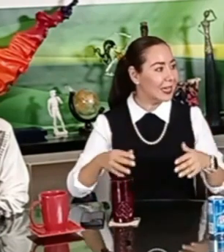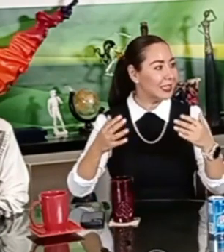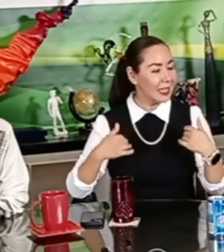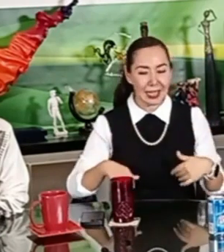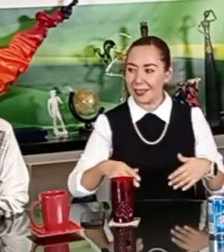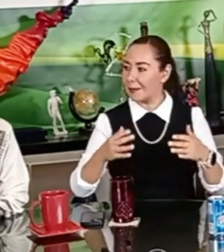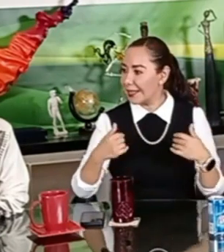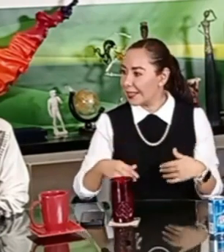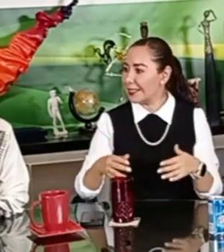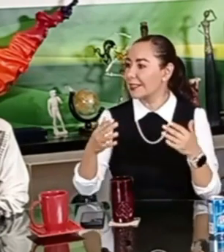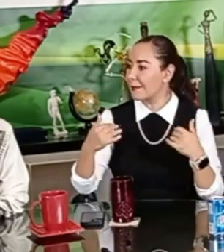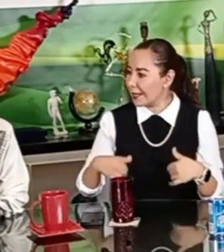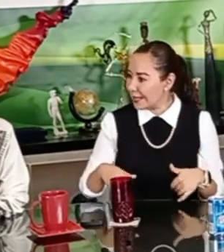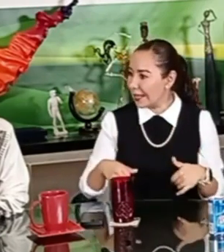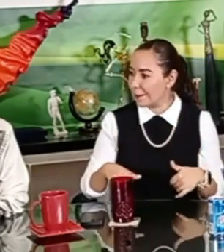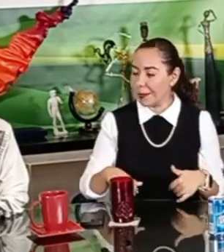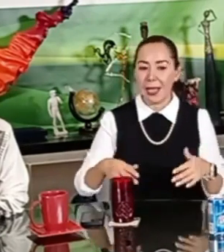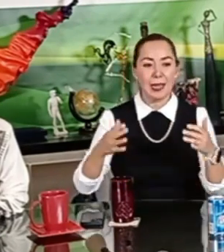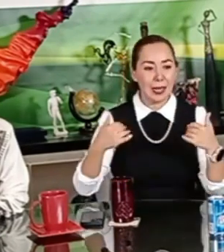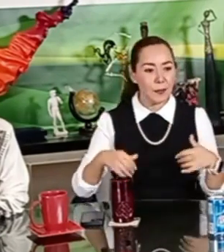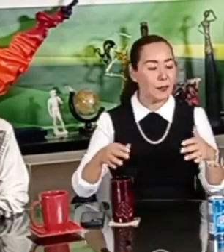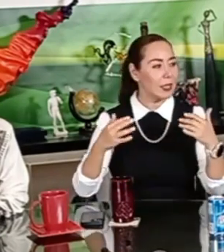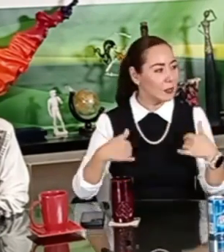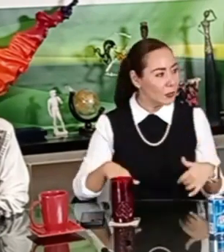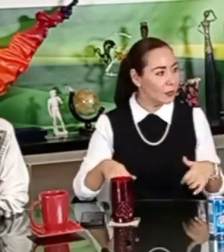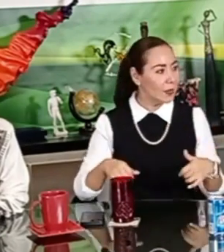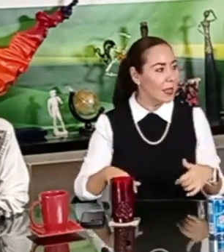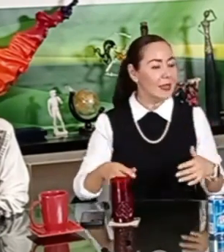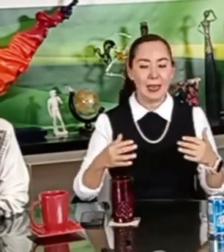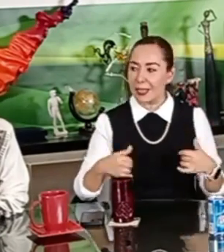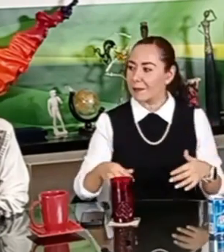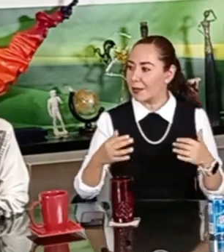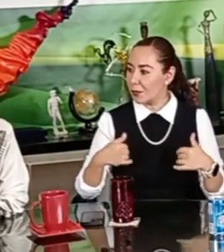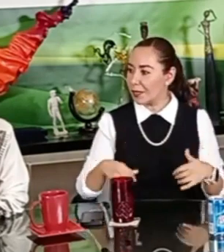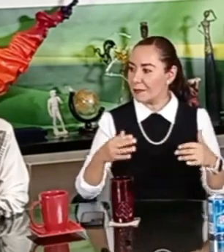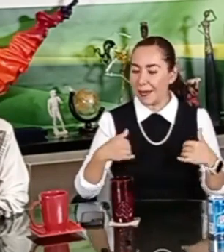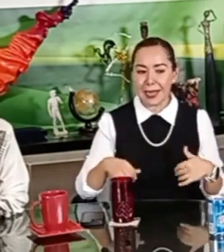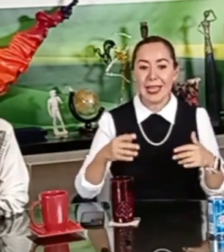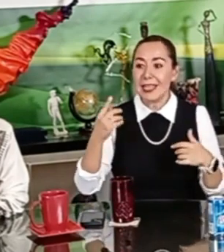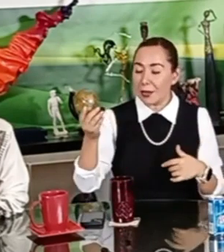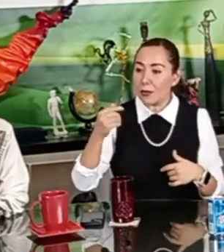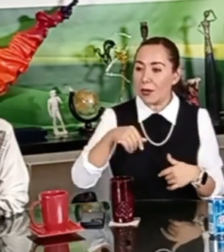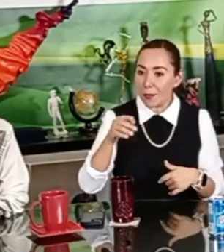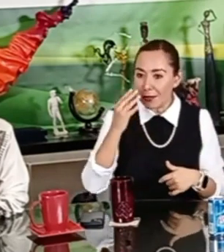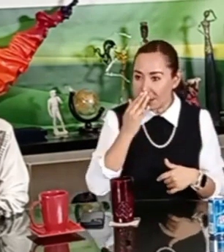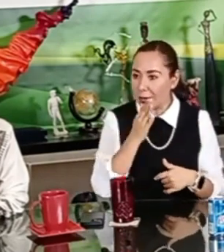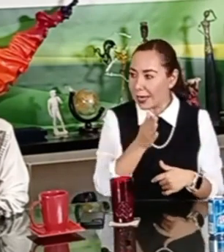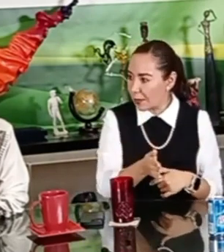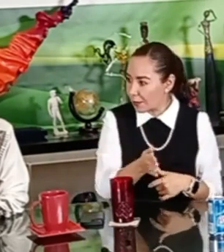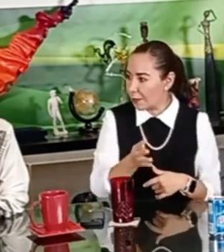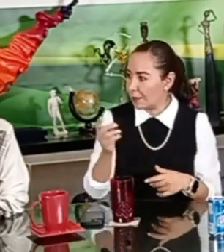se dedican a atacar de manera sistemática la reputación de las personas para dañar,